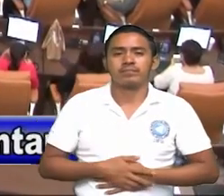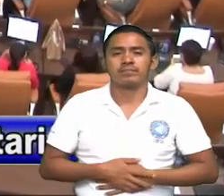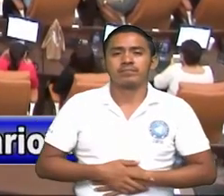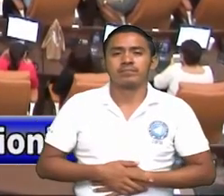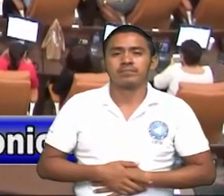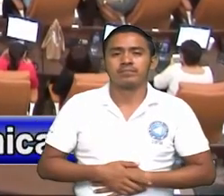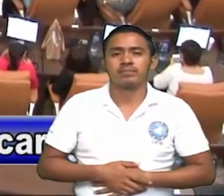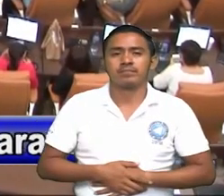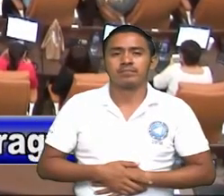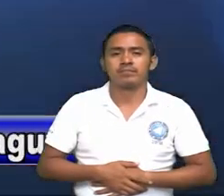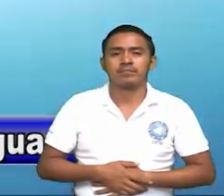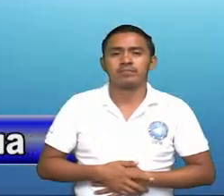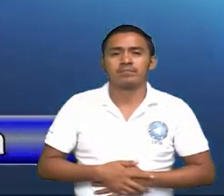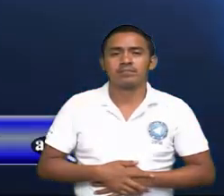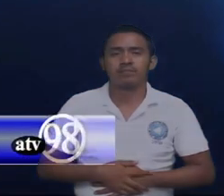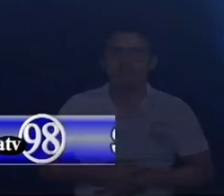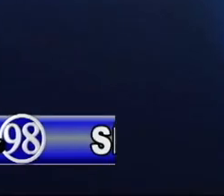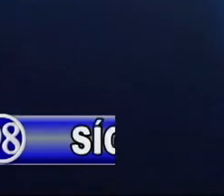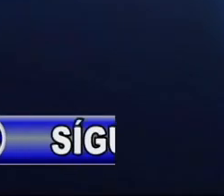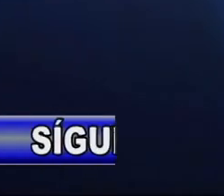Miguel Carranza Mena.